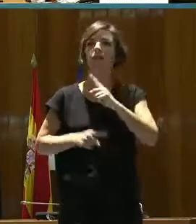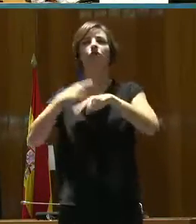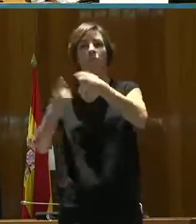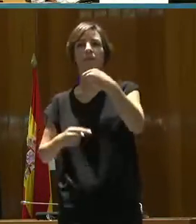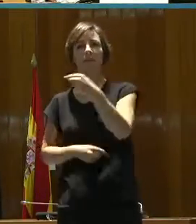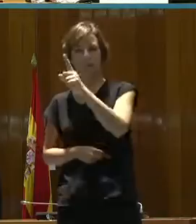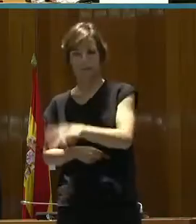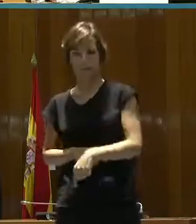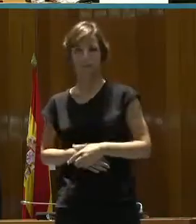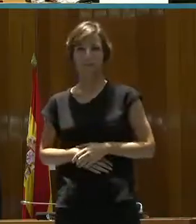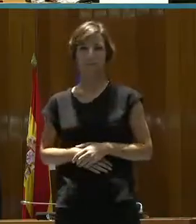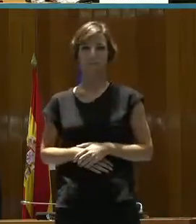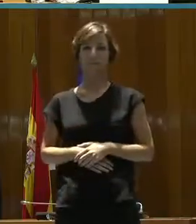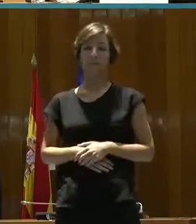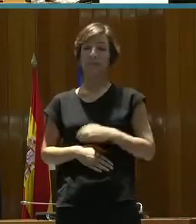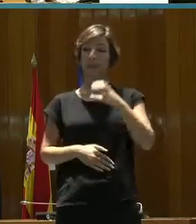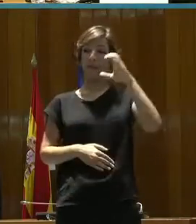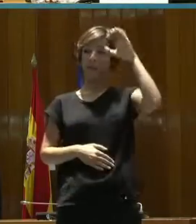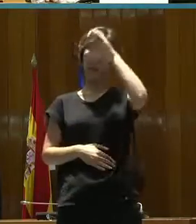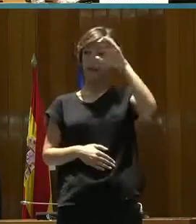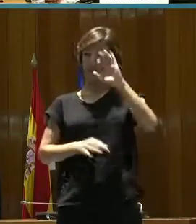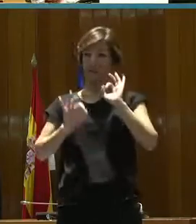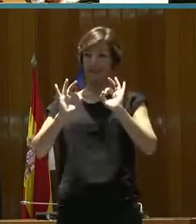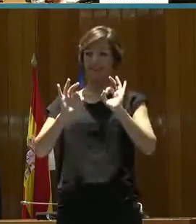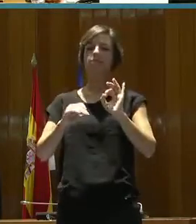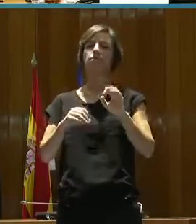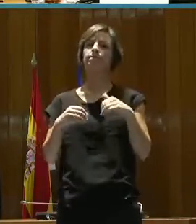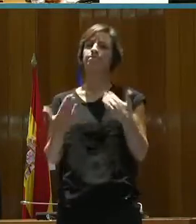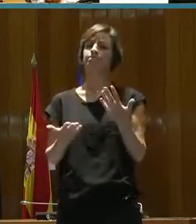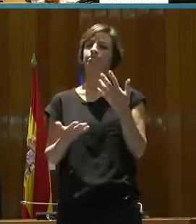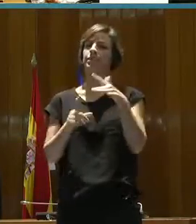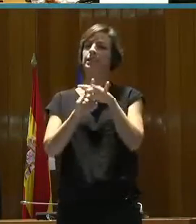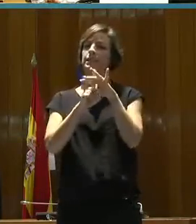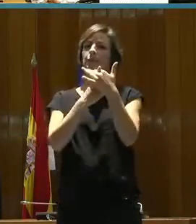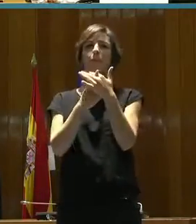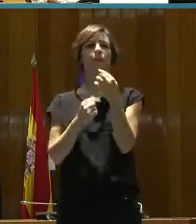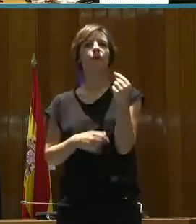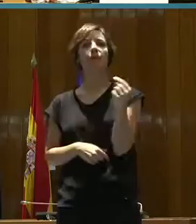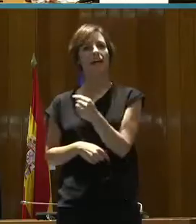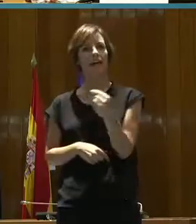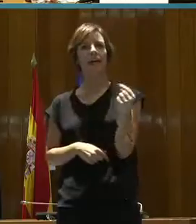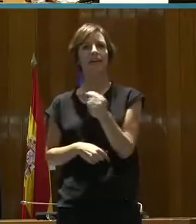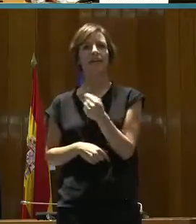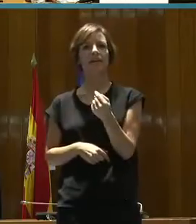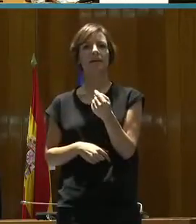Desde el punto de vista de la ciencia también nos encontramos en una situación negativa, y es que el conocimiento